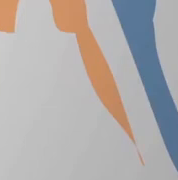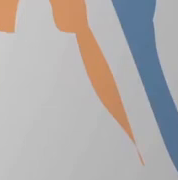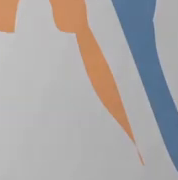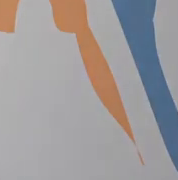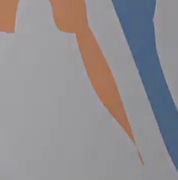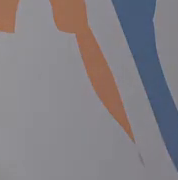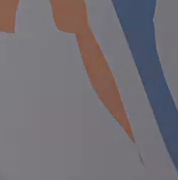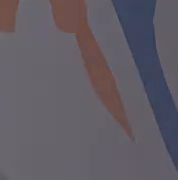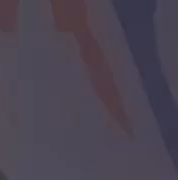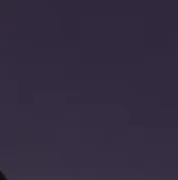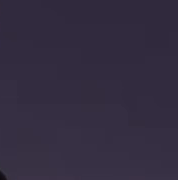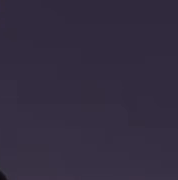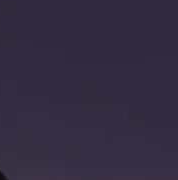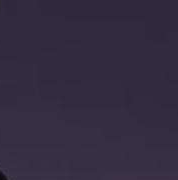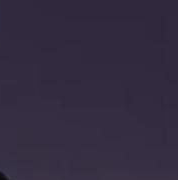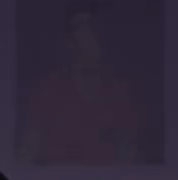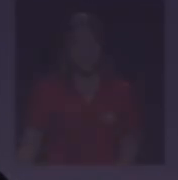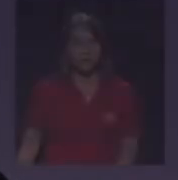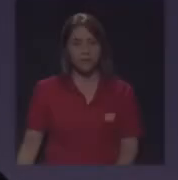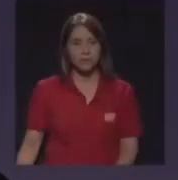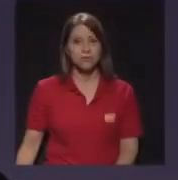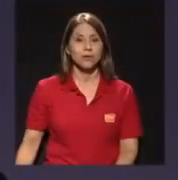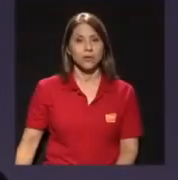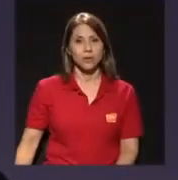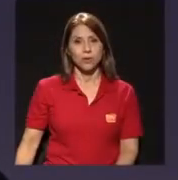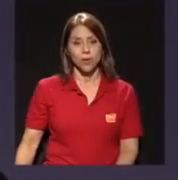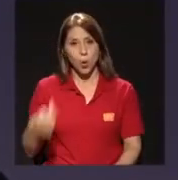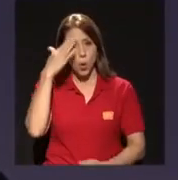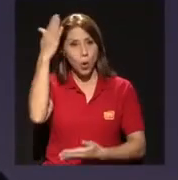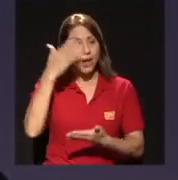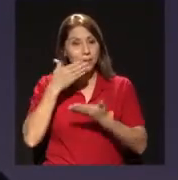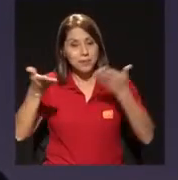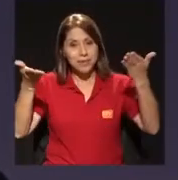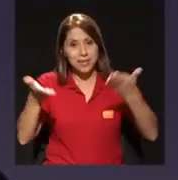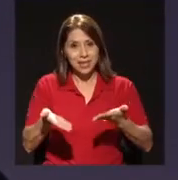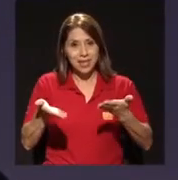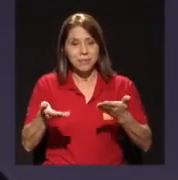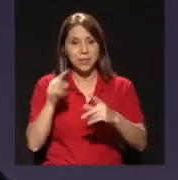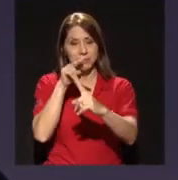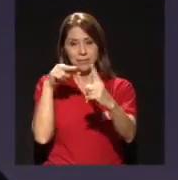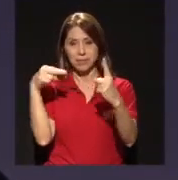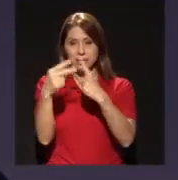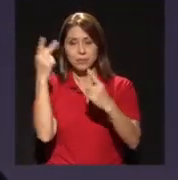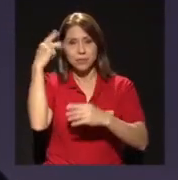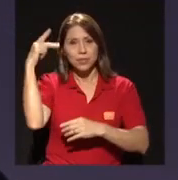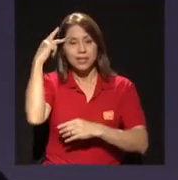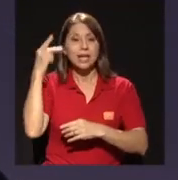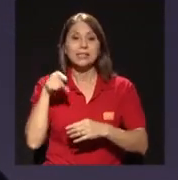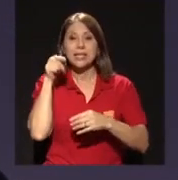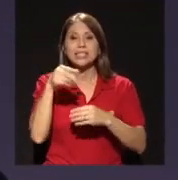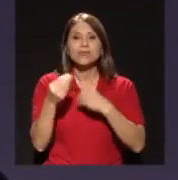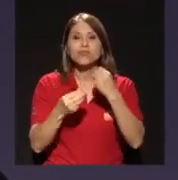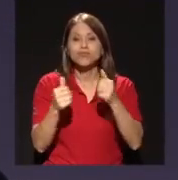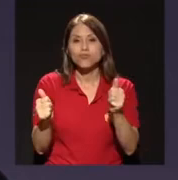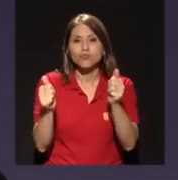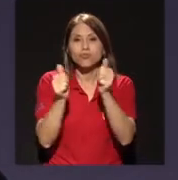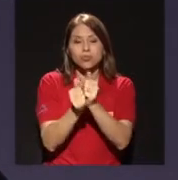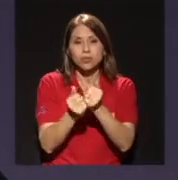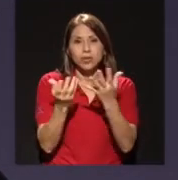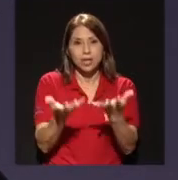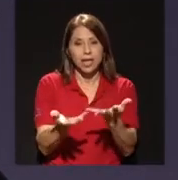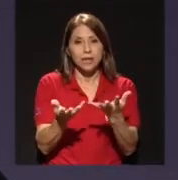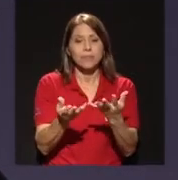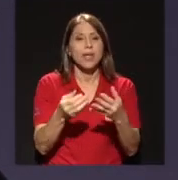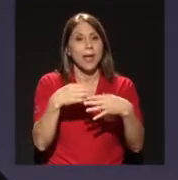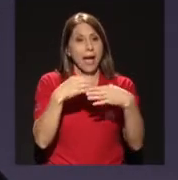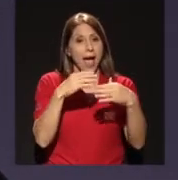Hola, le damos la bienvenida a esta nueva edición de Miradas Políticas, una coproducción de la Agenda Política de Mujeres y